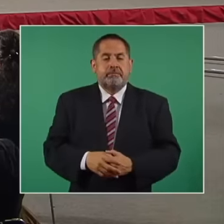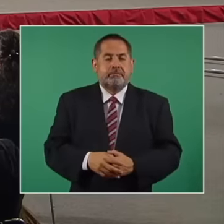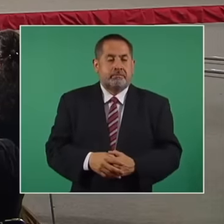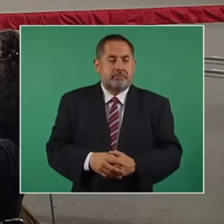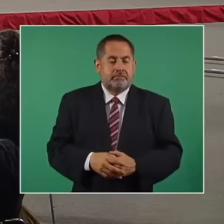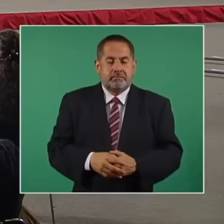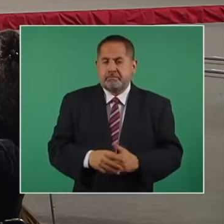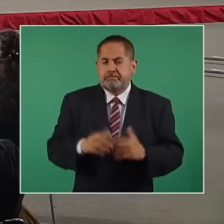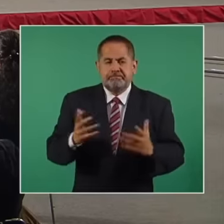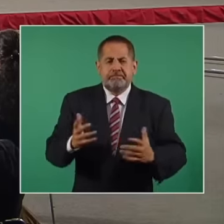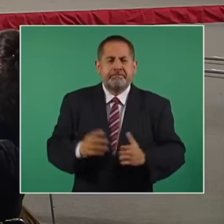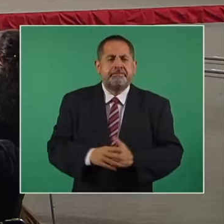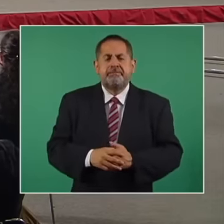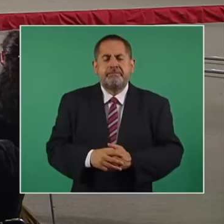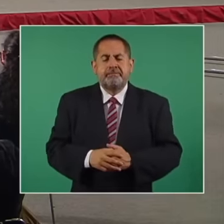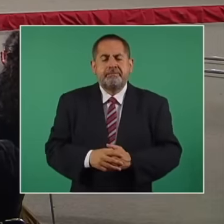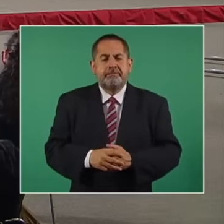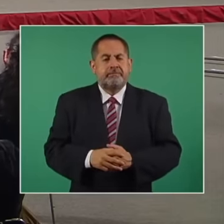entonces,